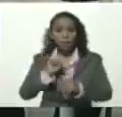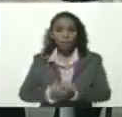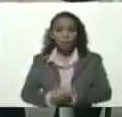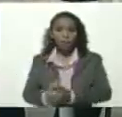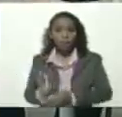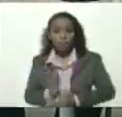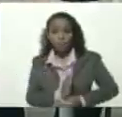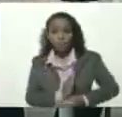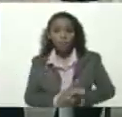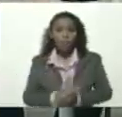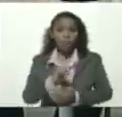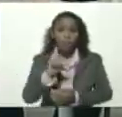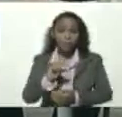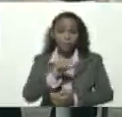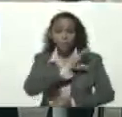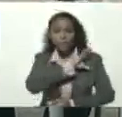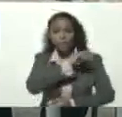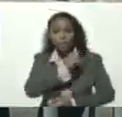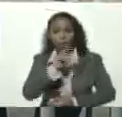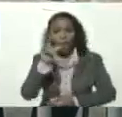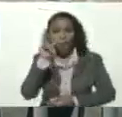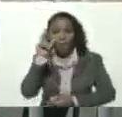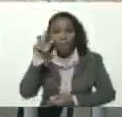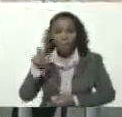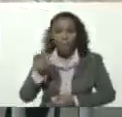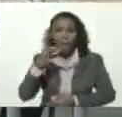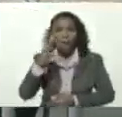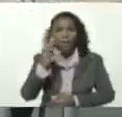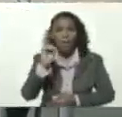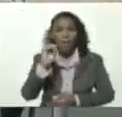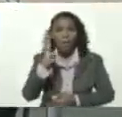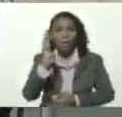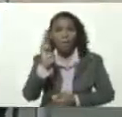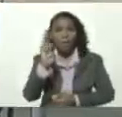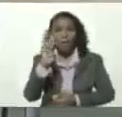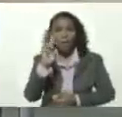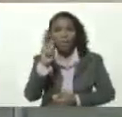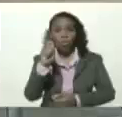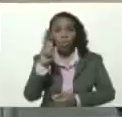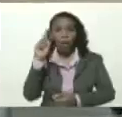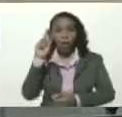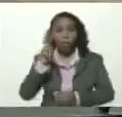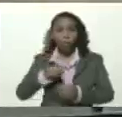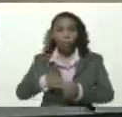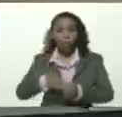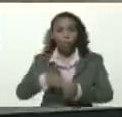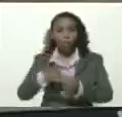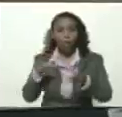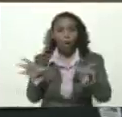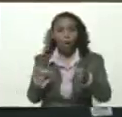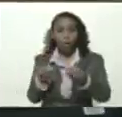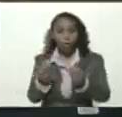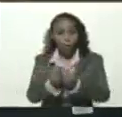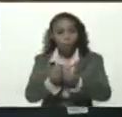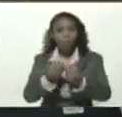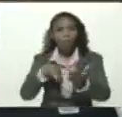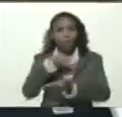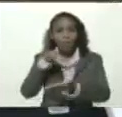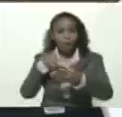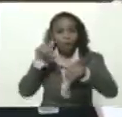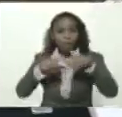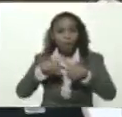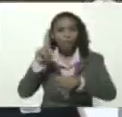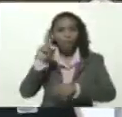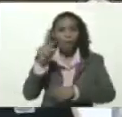rector Roberto Picón, miembro de la Junta Nacional Electoral. Además, se